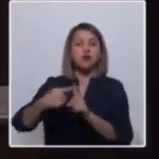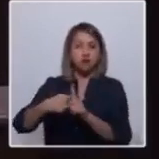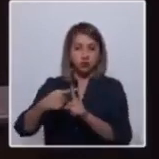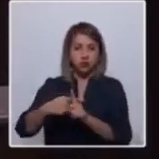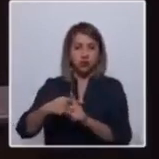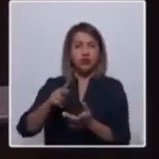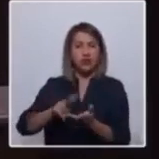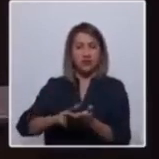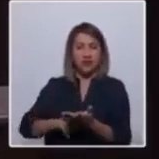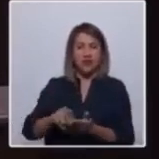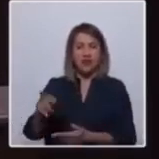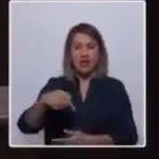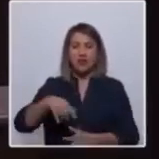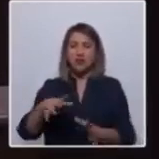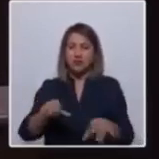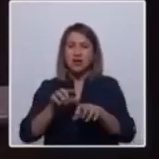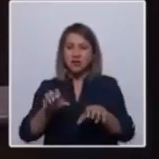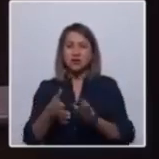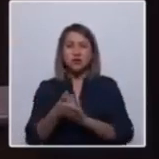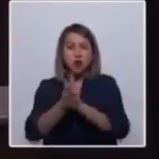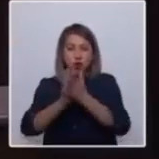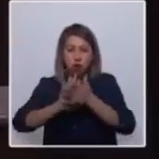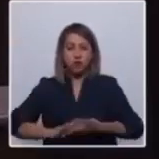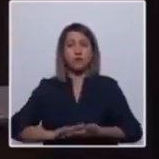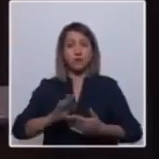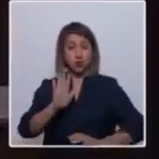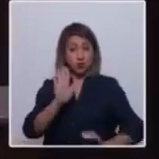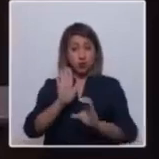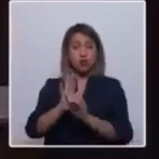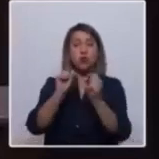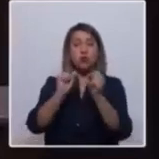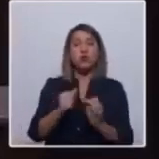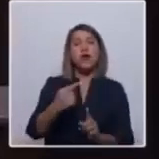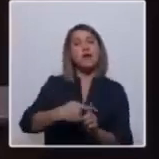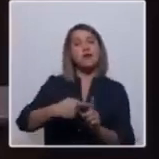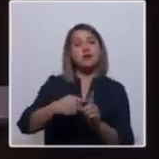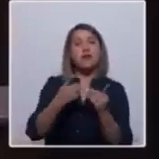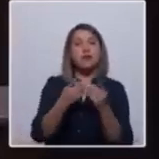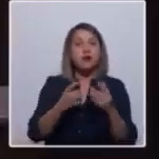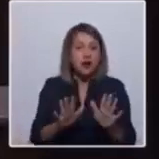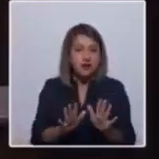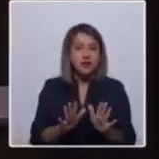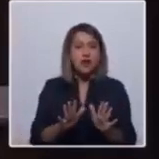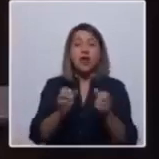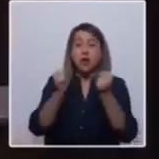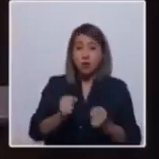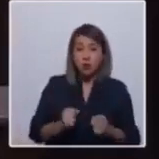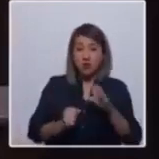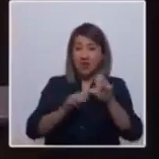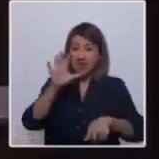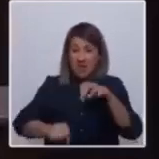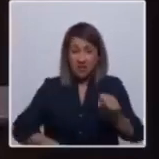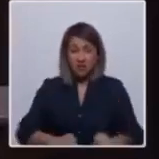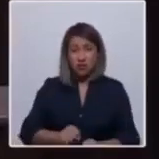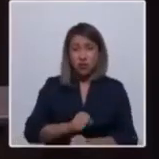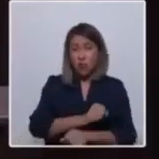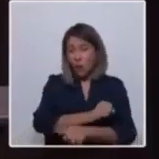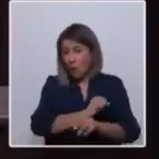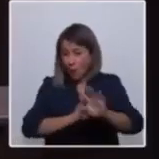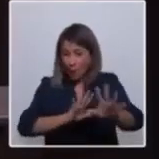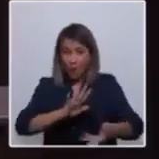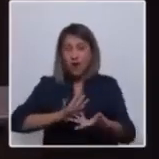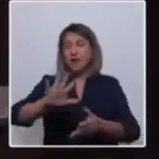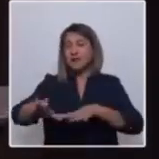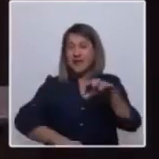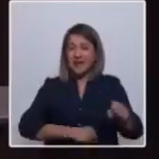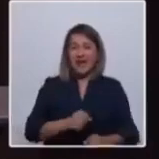demagogos. Con esta Constitución podrán abusar de la democracia, podrán depredar el Estado, aprovecharse de los que